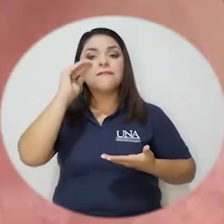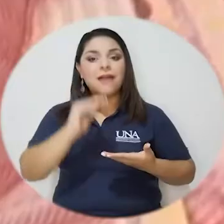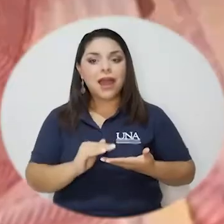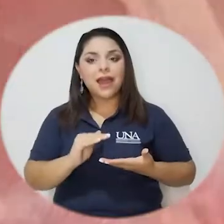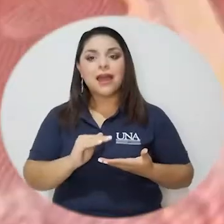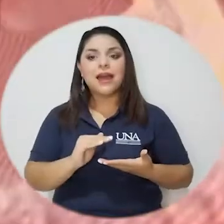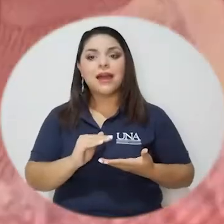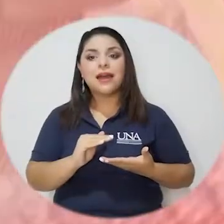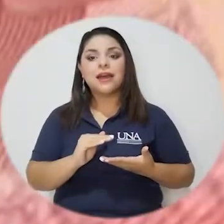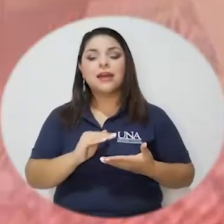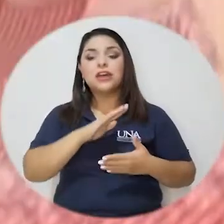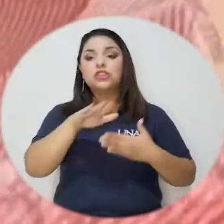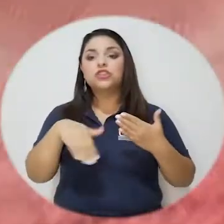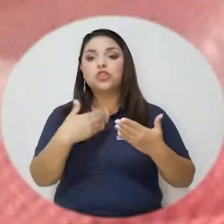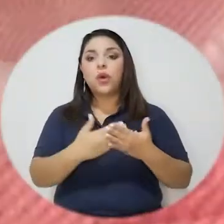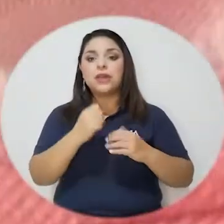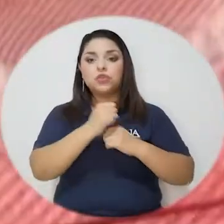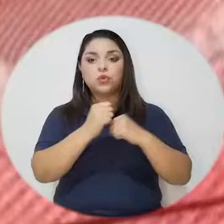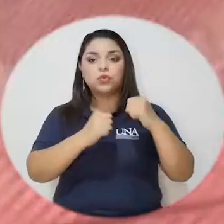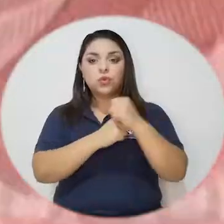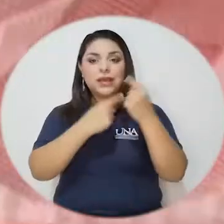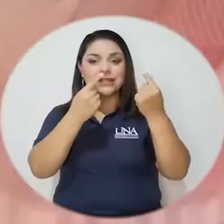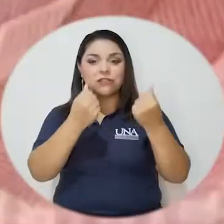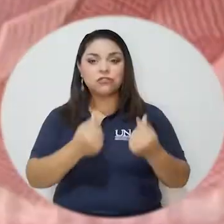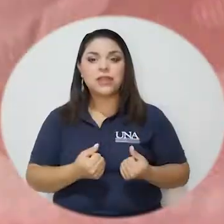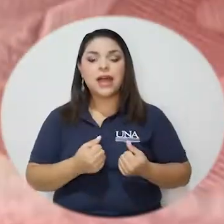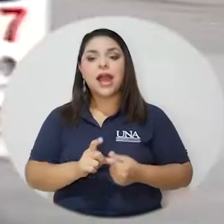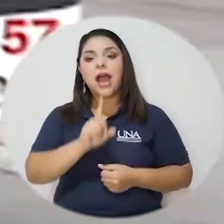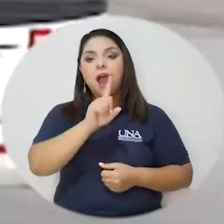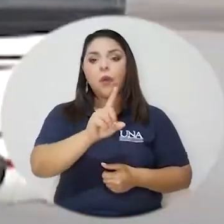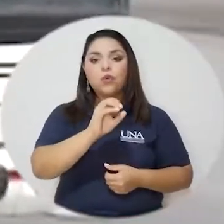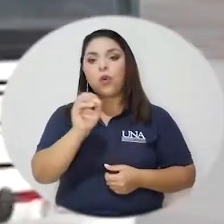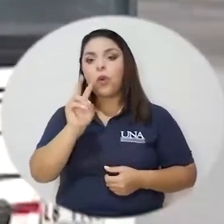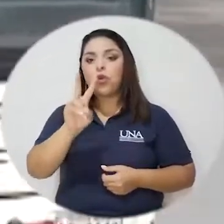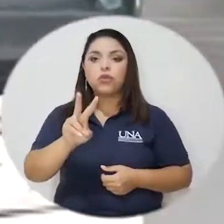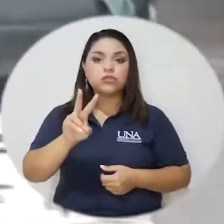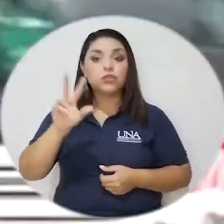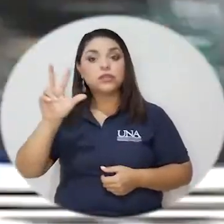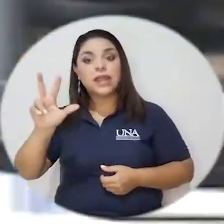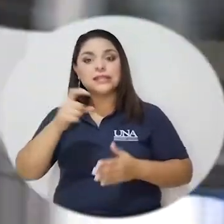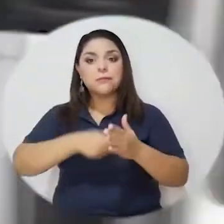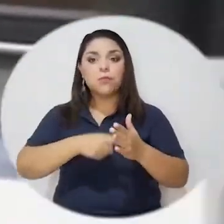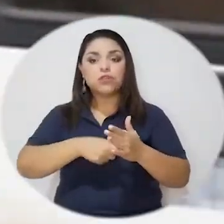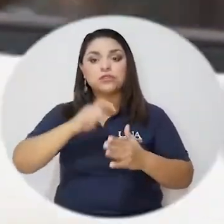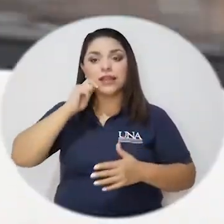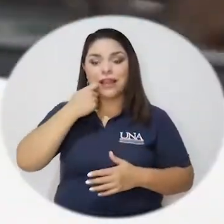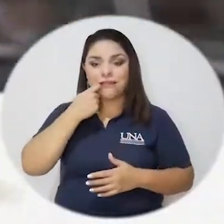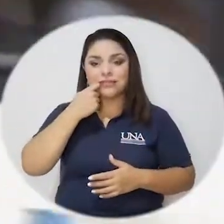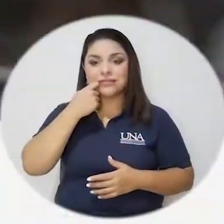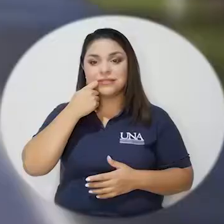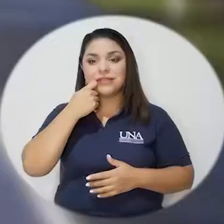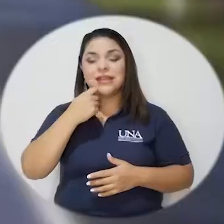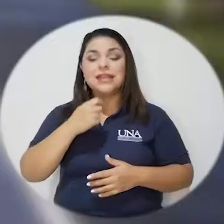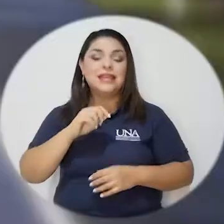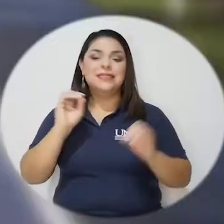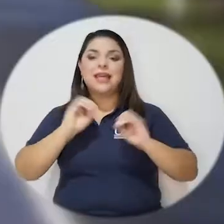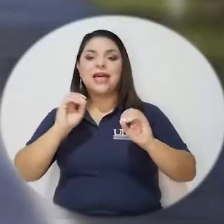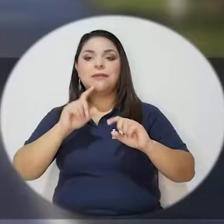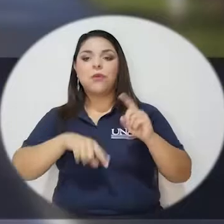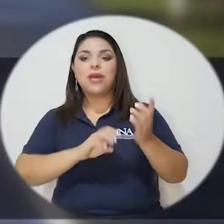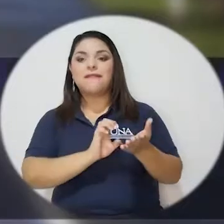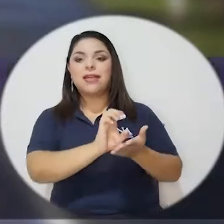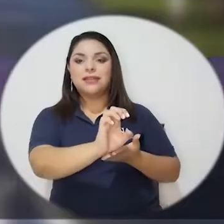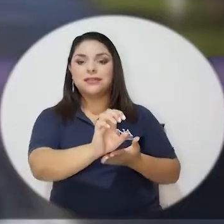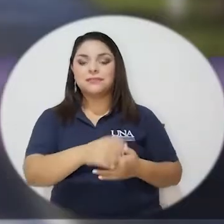disminuye toda la estructura tributaria a 1 o 2 impuestos, 3 impuestos claves bajos, y entonces nadie quiere evadirlos. Y el Fondo